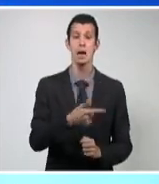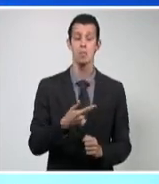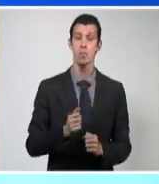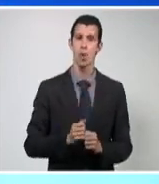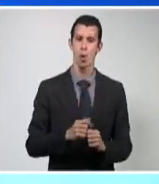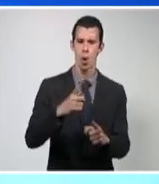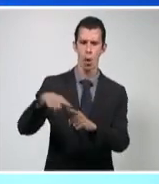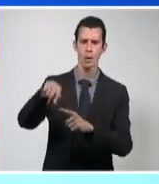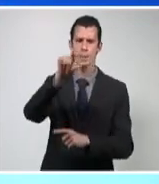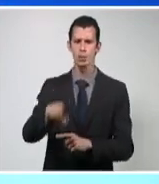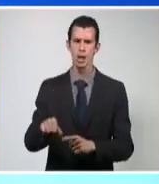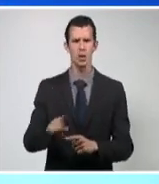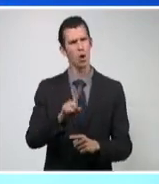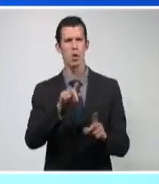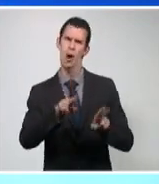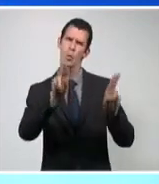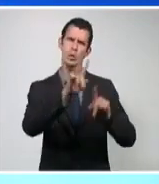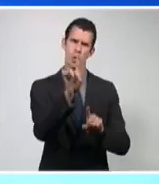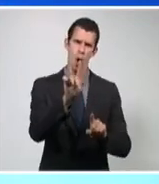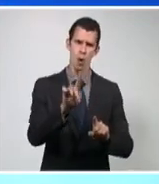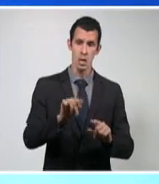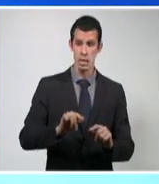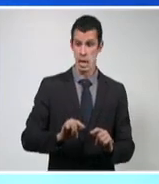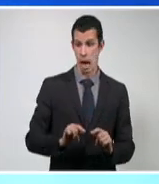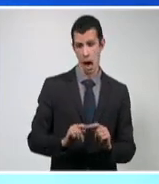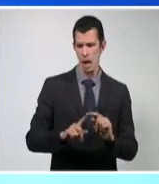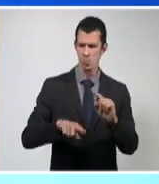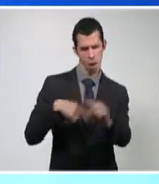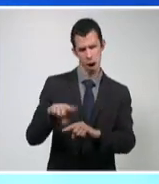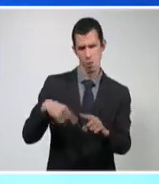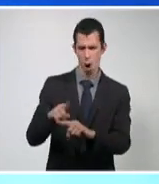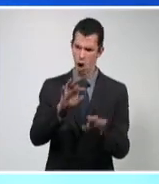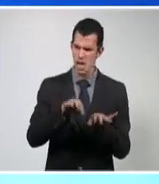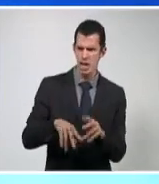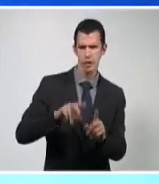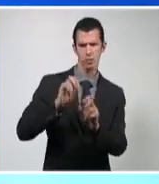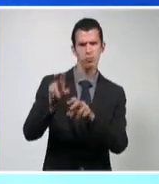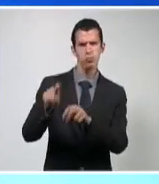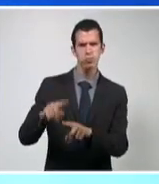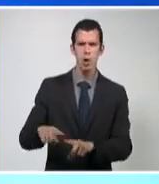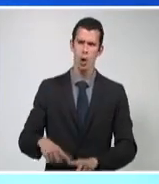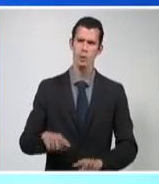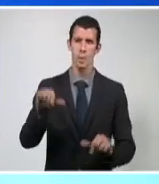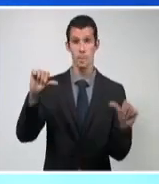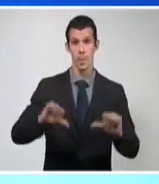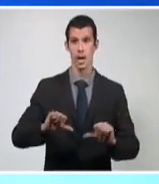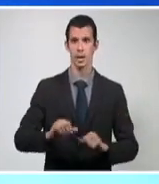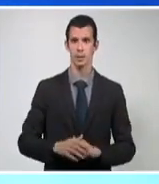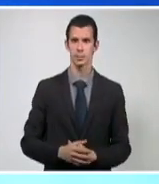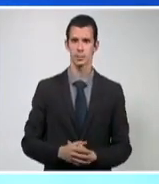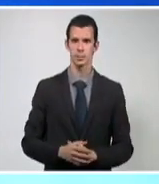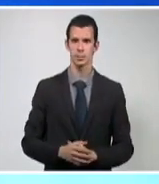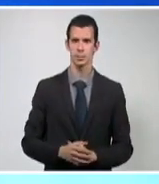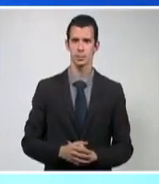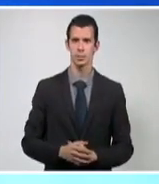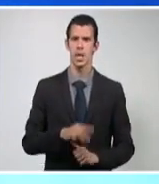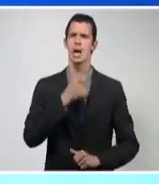a la institucionalidad de este país, a sus representantes legítimos? Cuando cuestionan, lo harán con